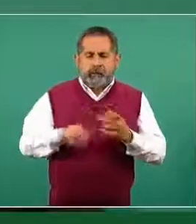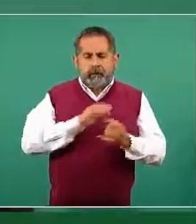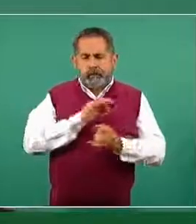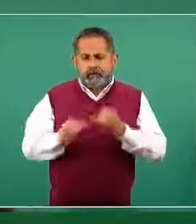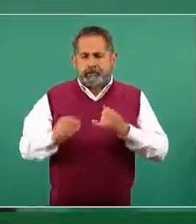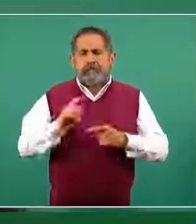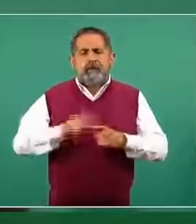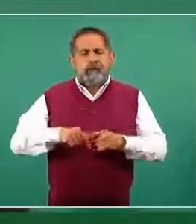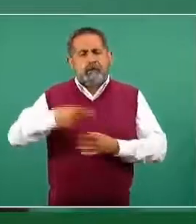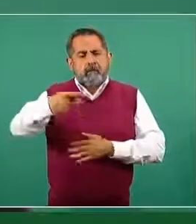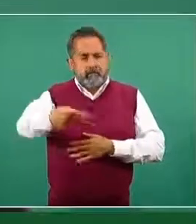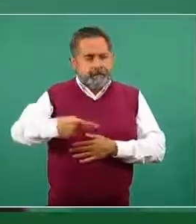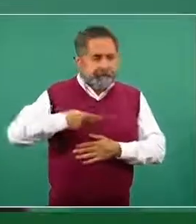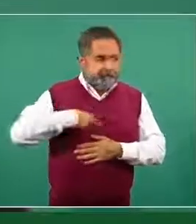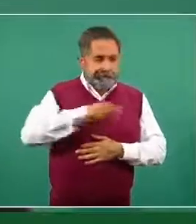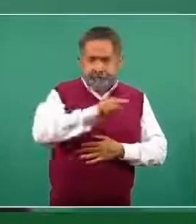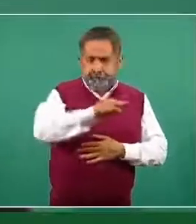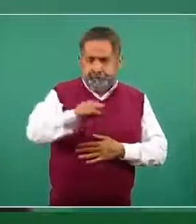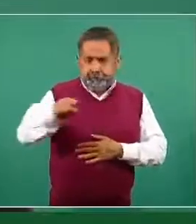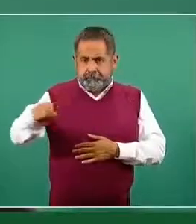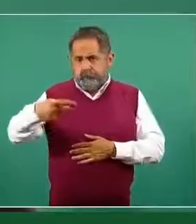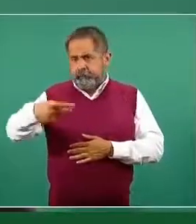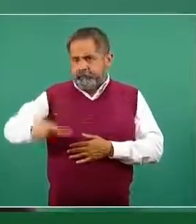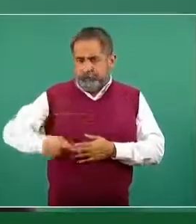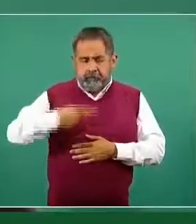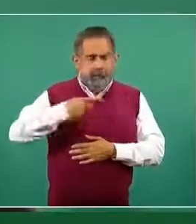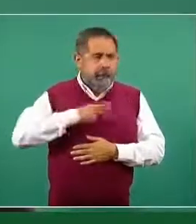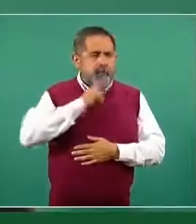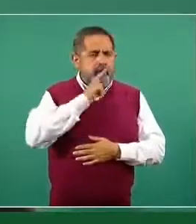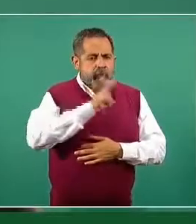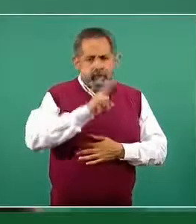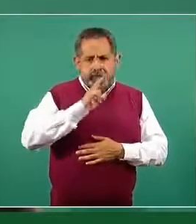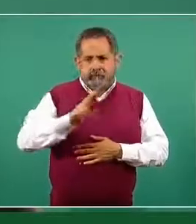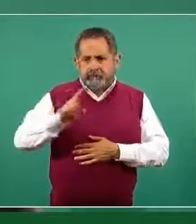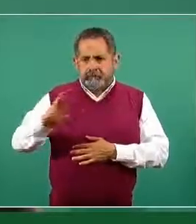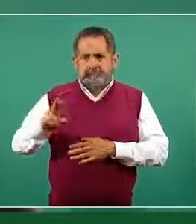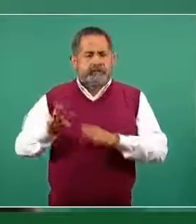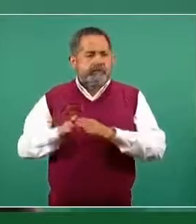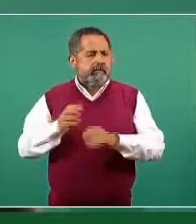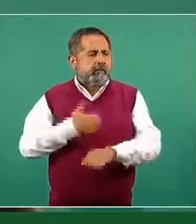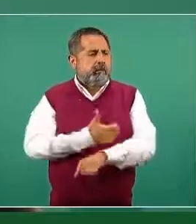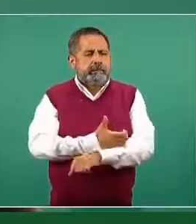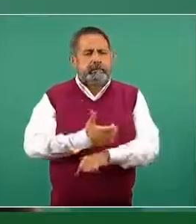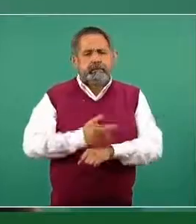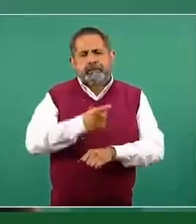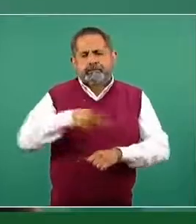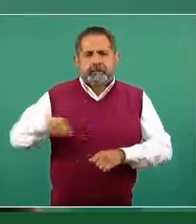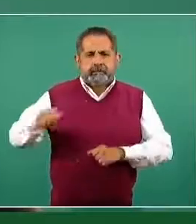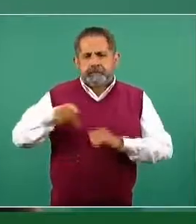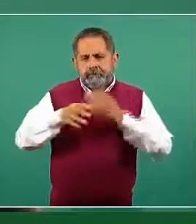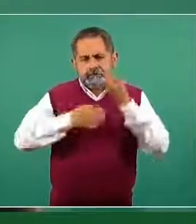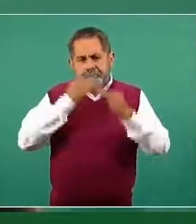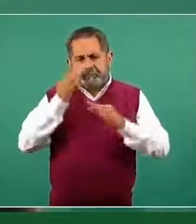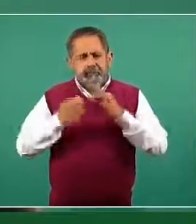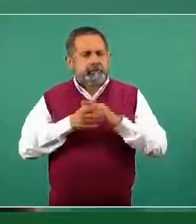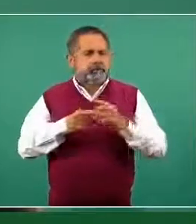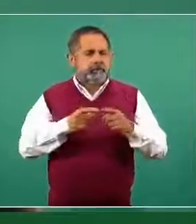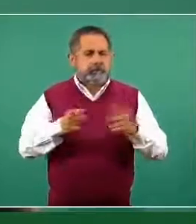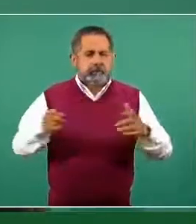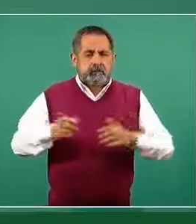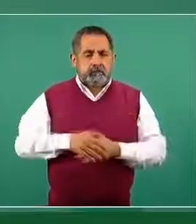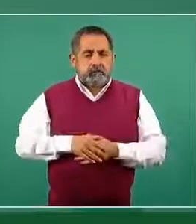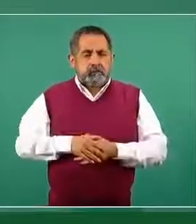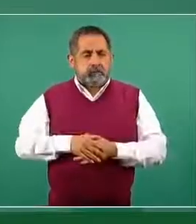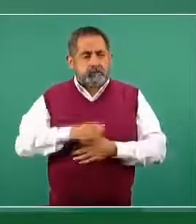con las preguntas que tenga aquí nuestras queridas compañeras y compañeros de los medios de comunicación, que a su vez